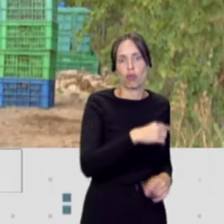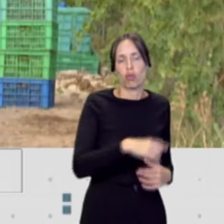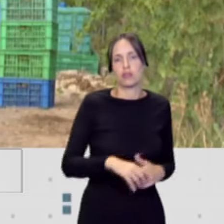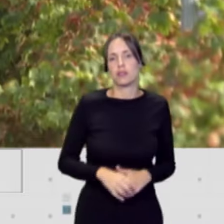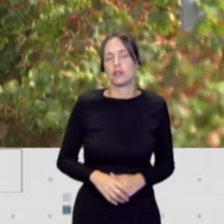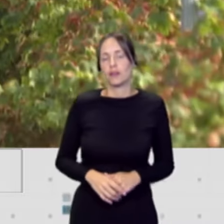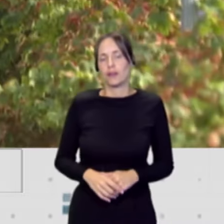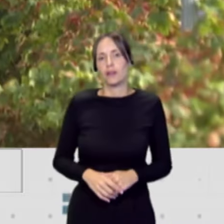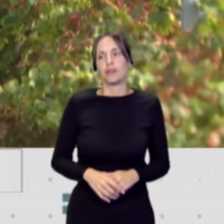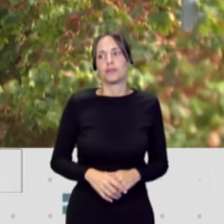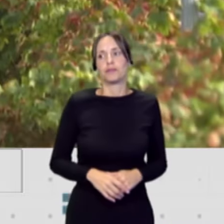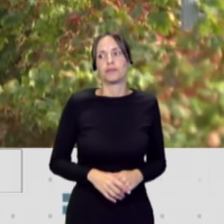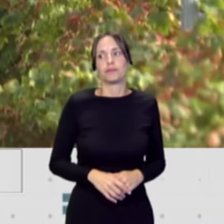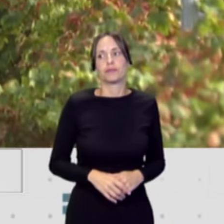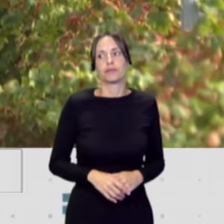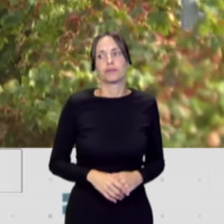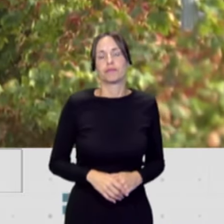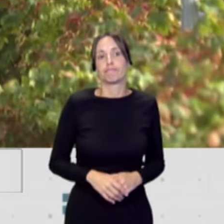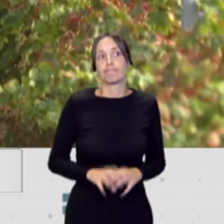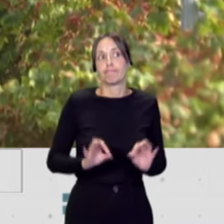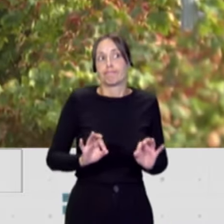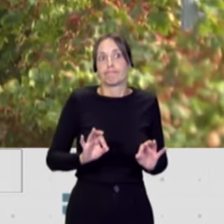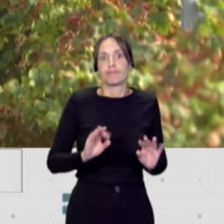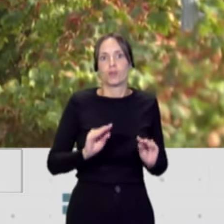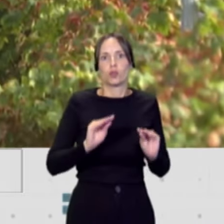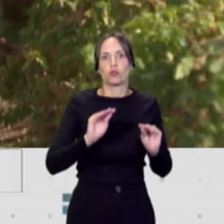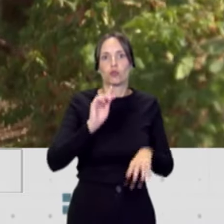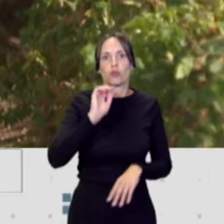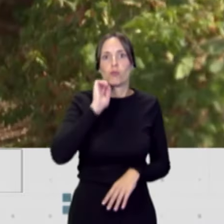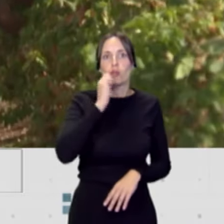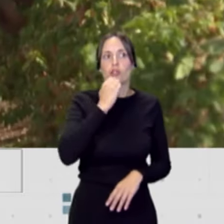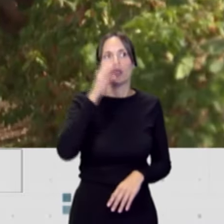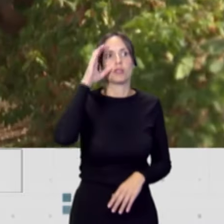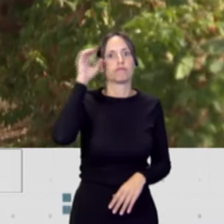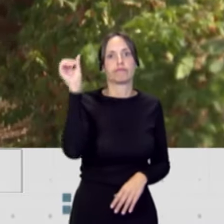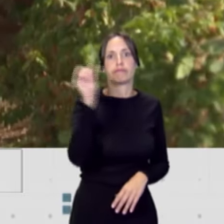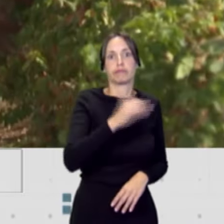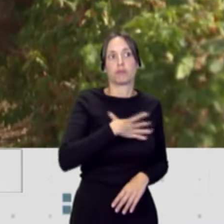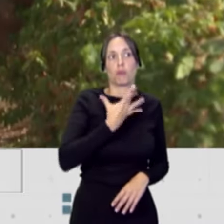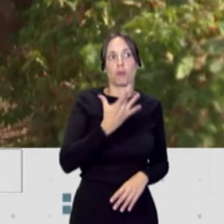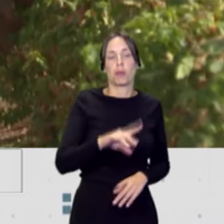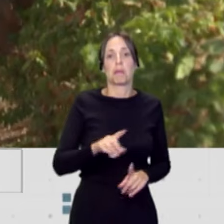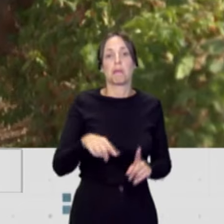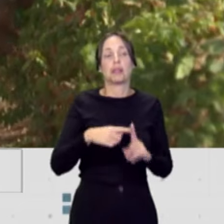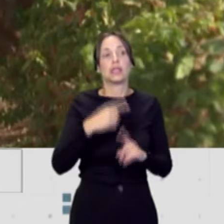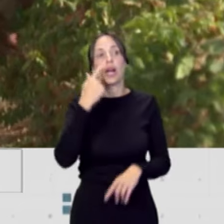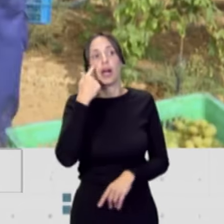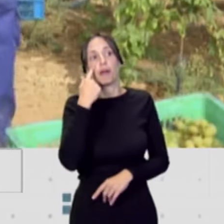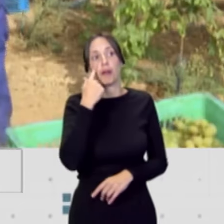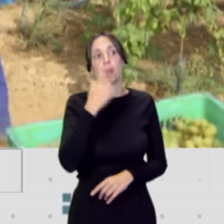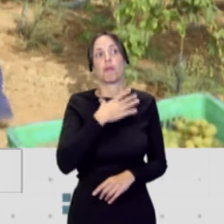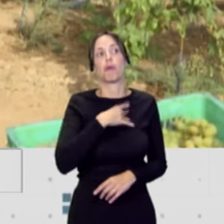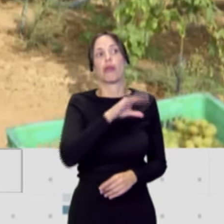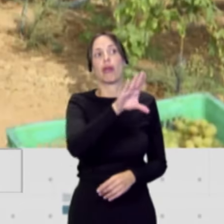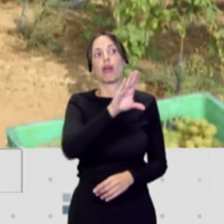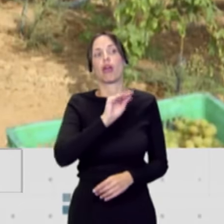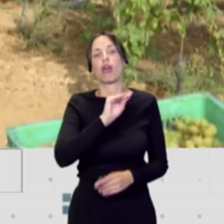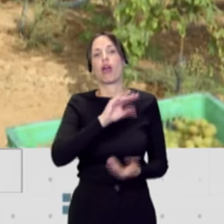podamos escuchar sus reivindicaciones y ver en su caso si son viables o no. Nosotros entendemos